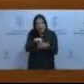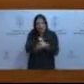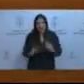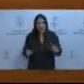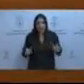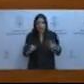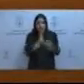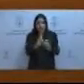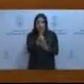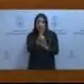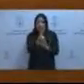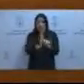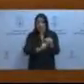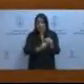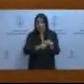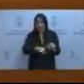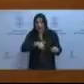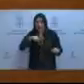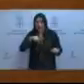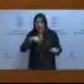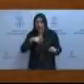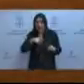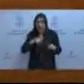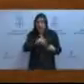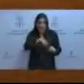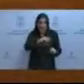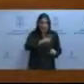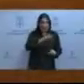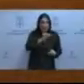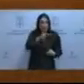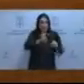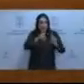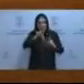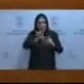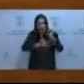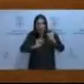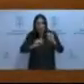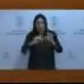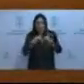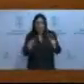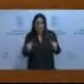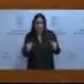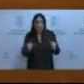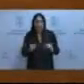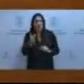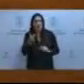las que se enfrenta nuestro país en general y nuestra comunidad autónoma en particular. Es más,